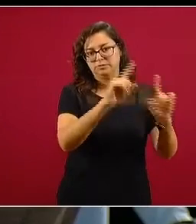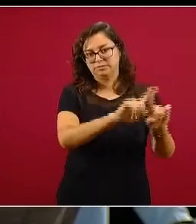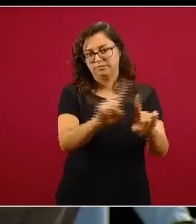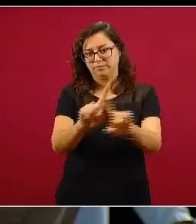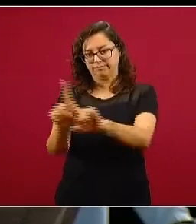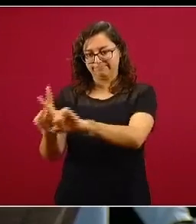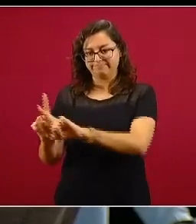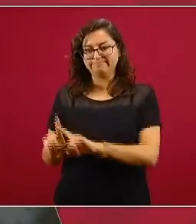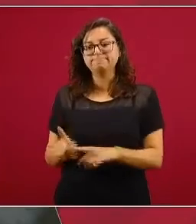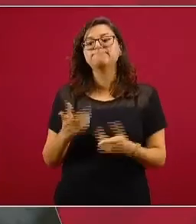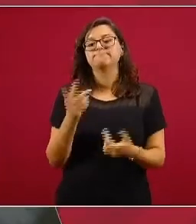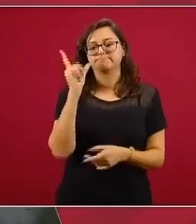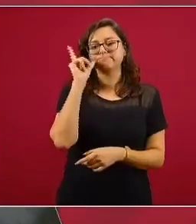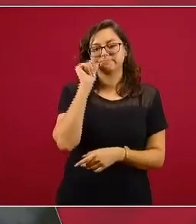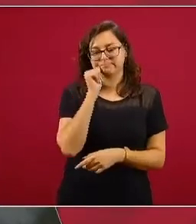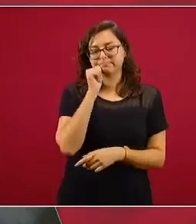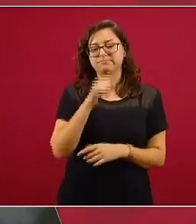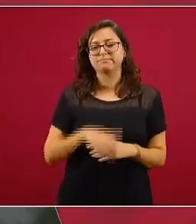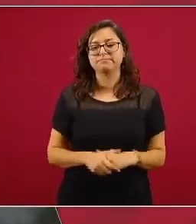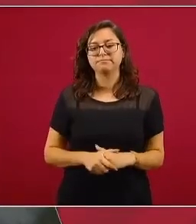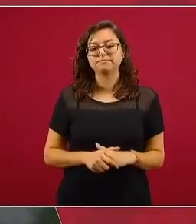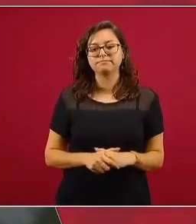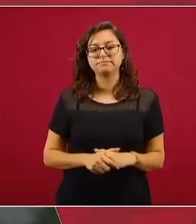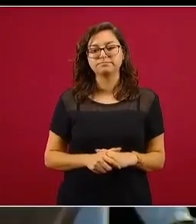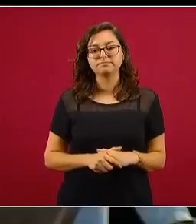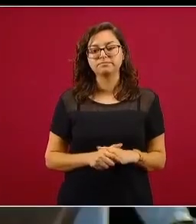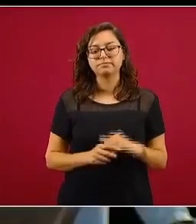y hablaremos justamente de eso.